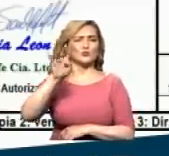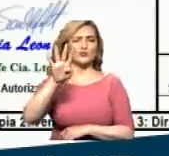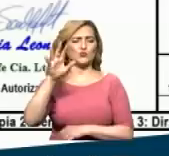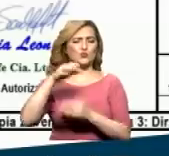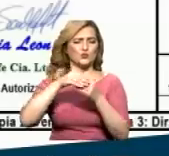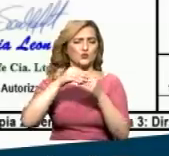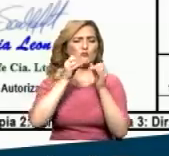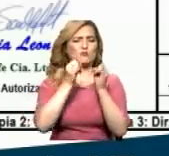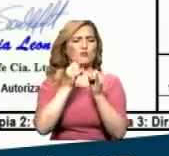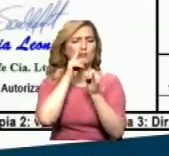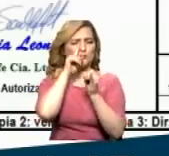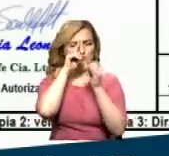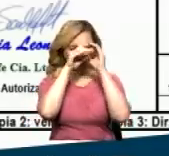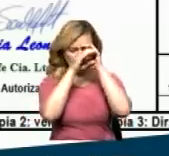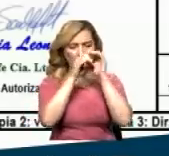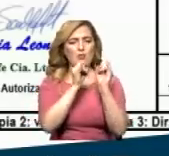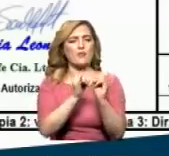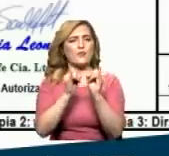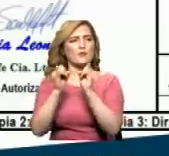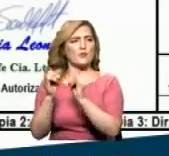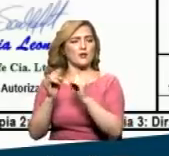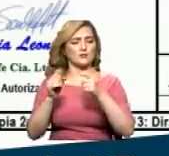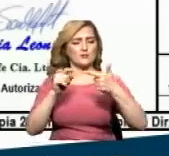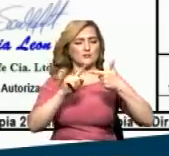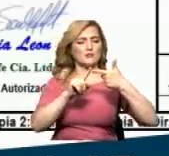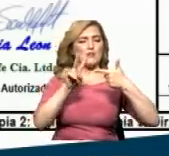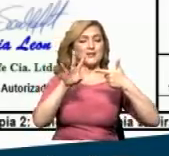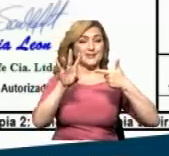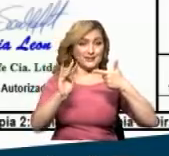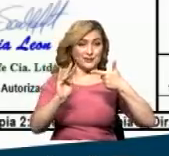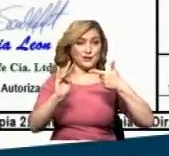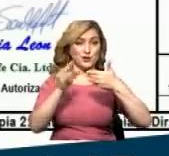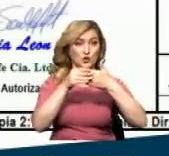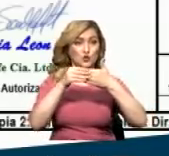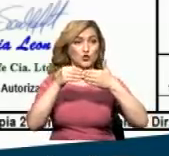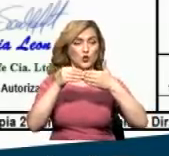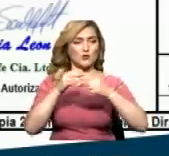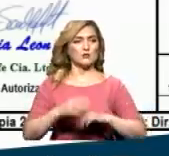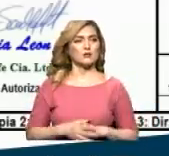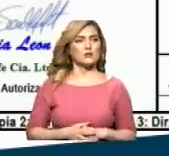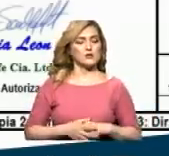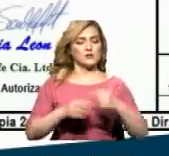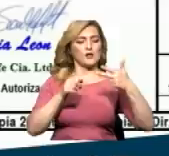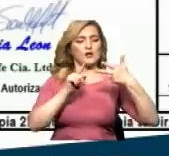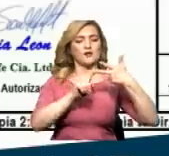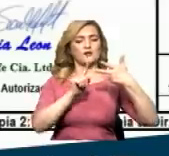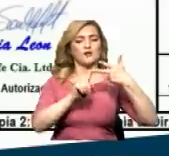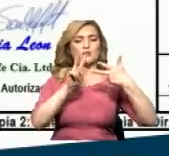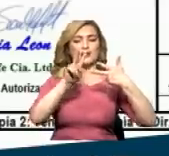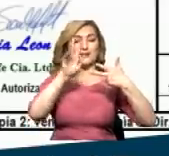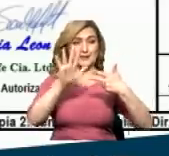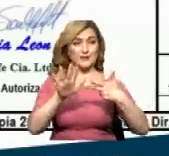$37.44 cada prueba, Gen Life a $27 y la empresa Global Expansion a